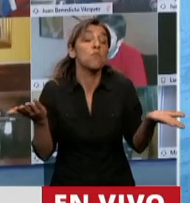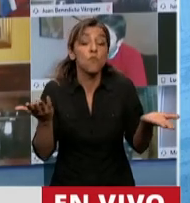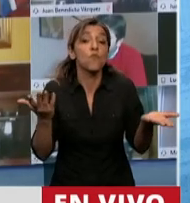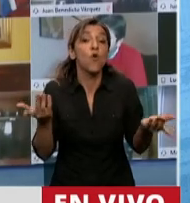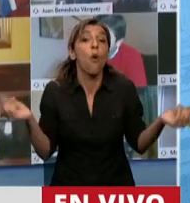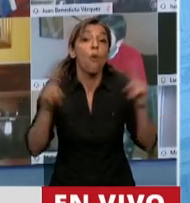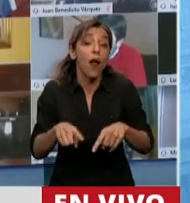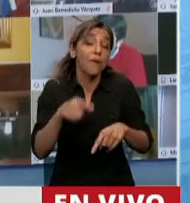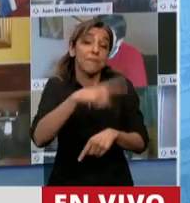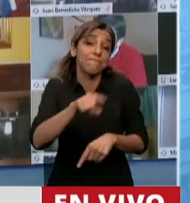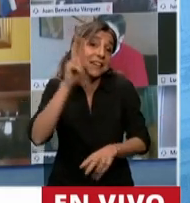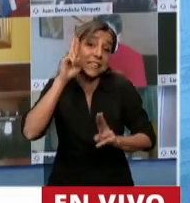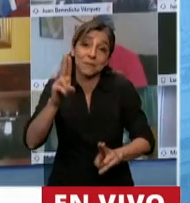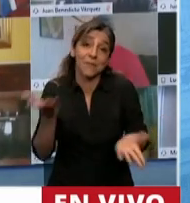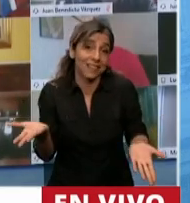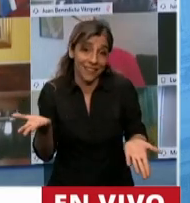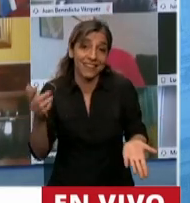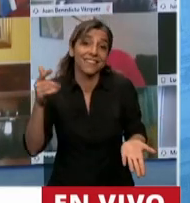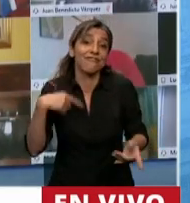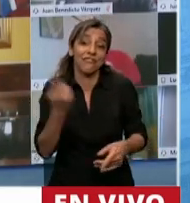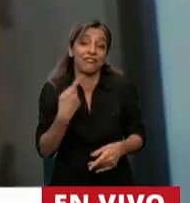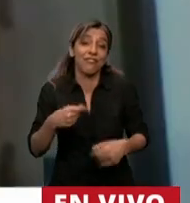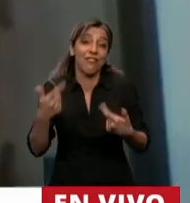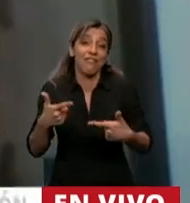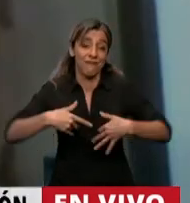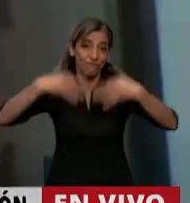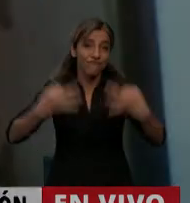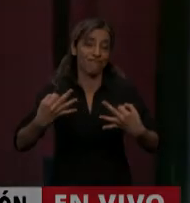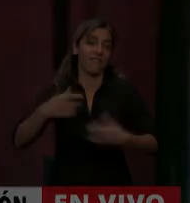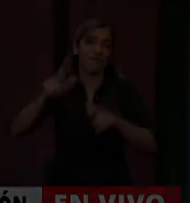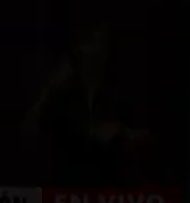argentino. Gracias, presidente. Gracias, diputada.